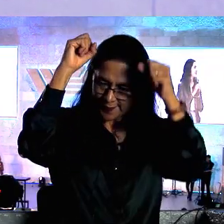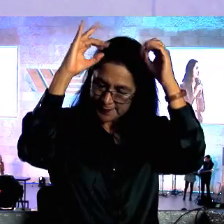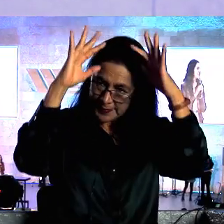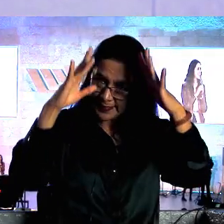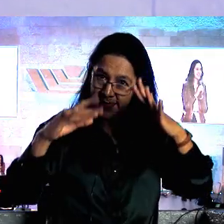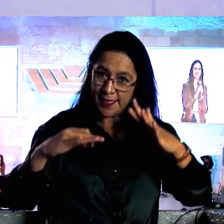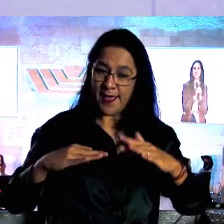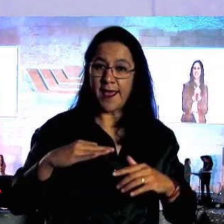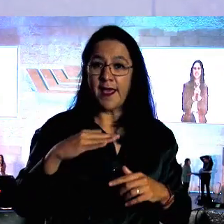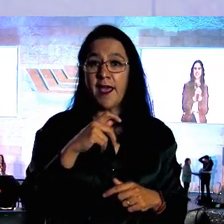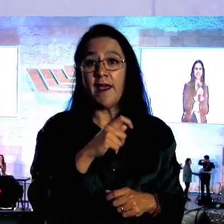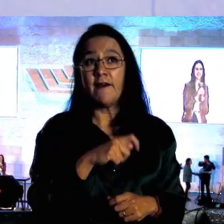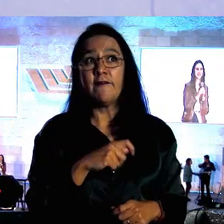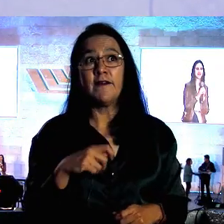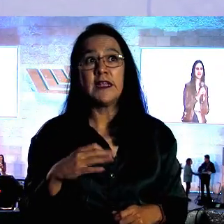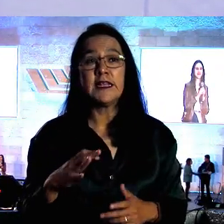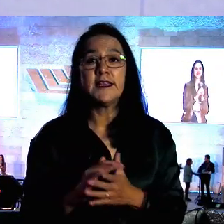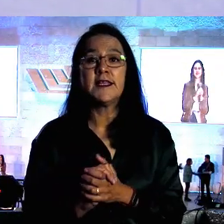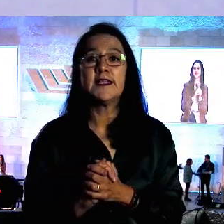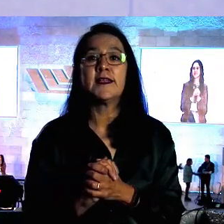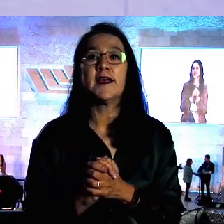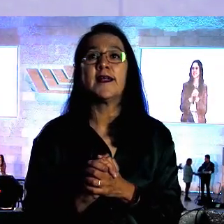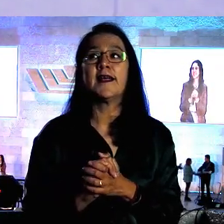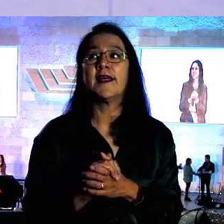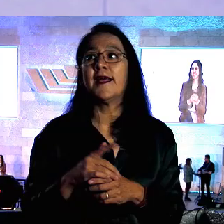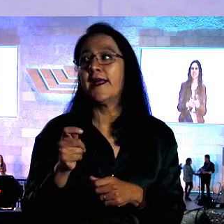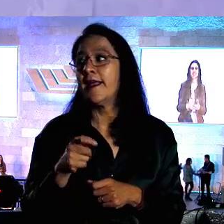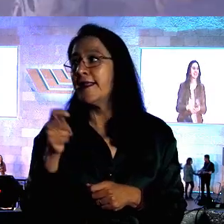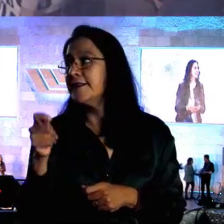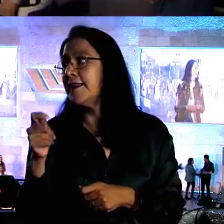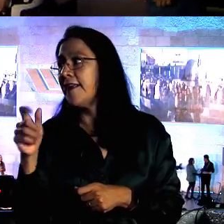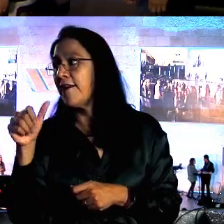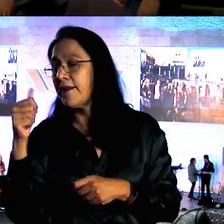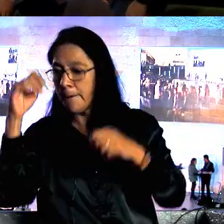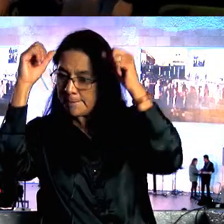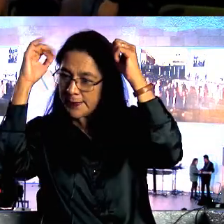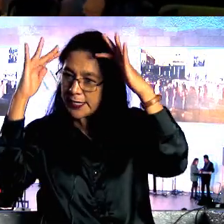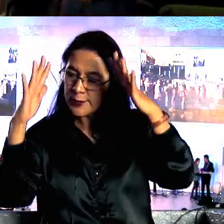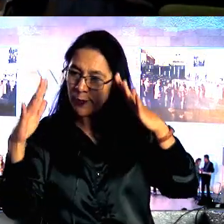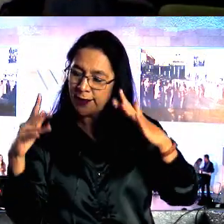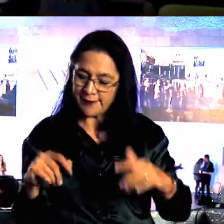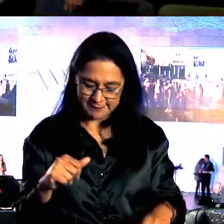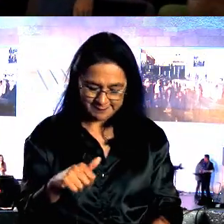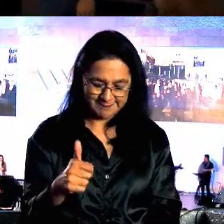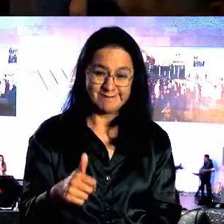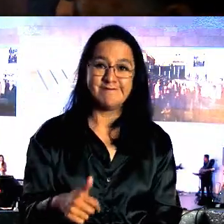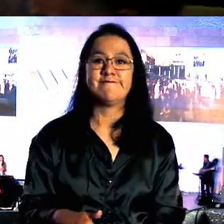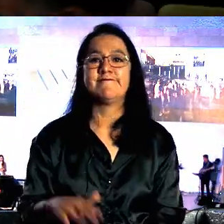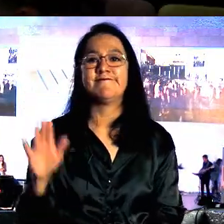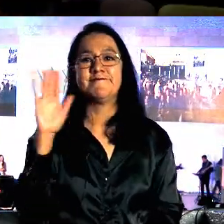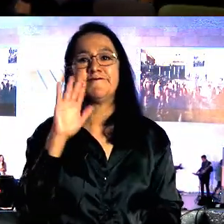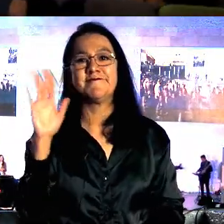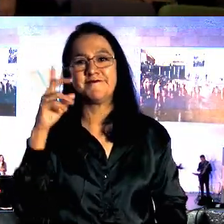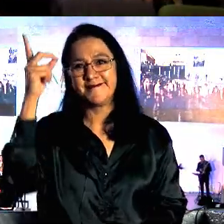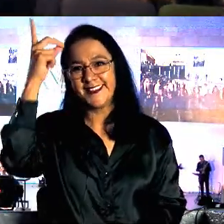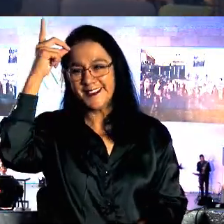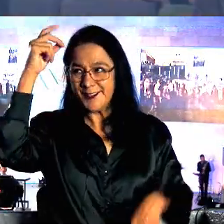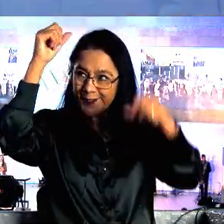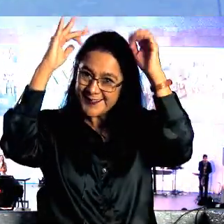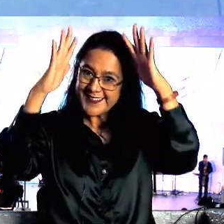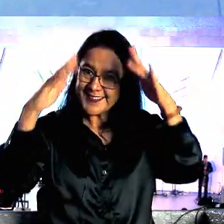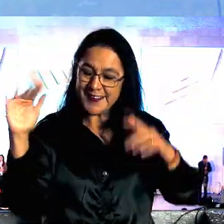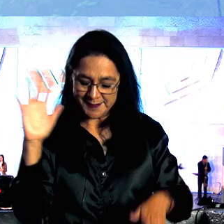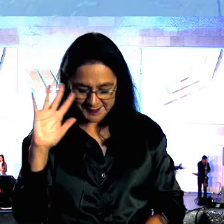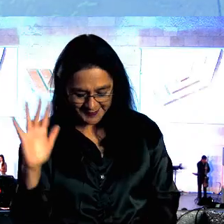y si puede saludar de alguien no se vaya sin despedir de alguien y darle una bendición para esta semana Dios les bendiga hasta luego